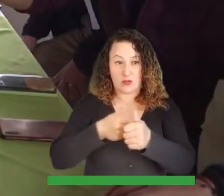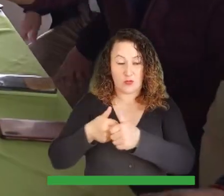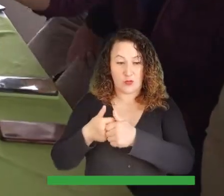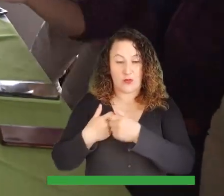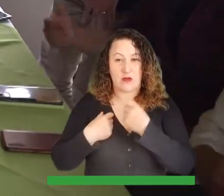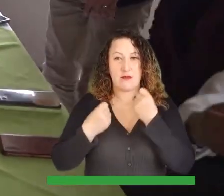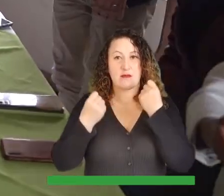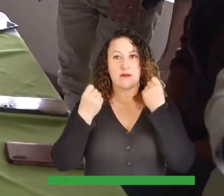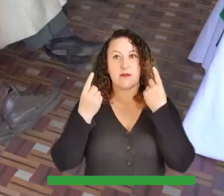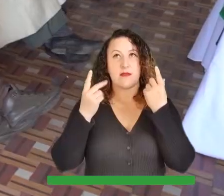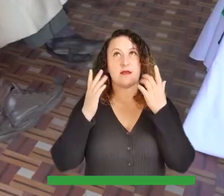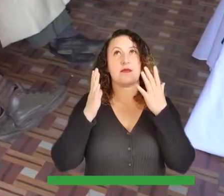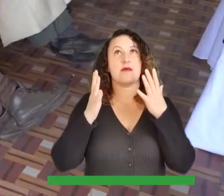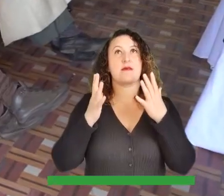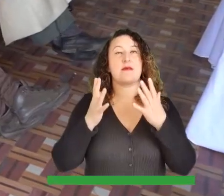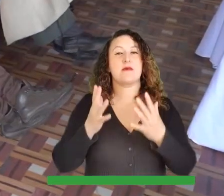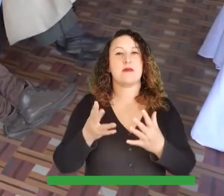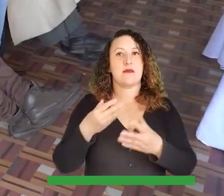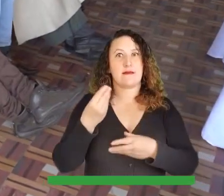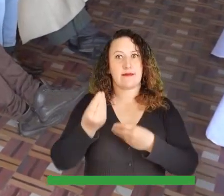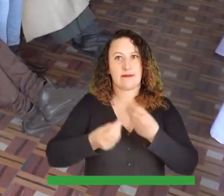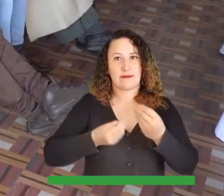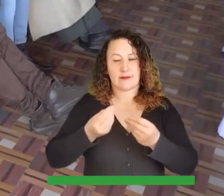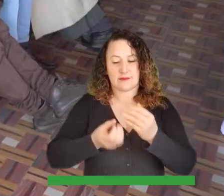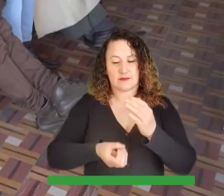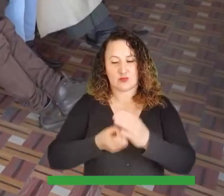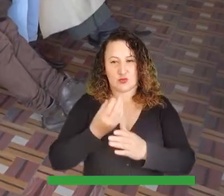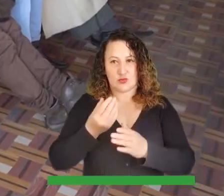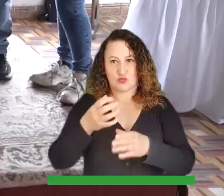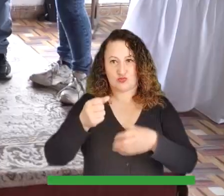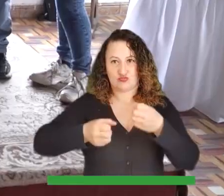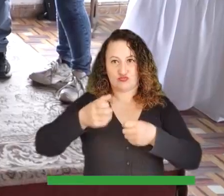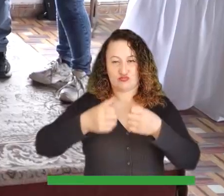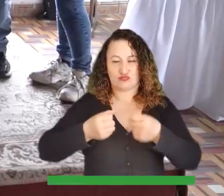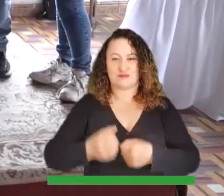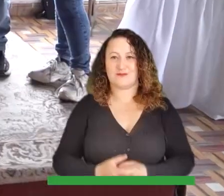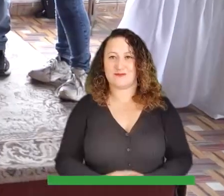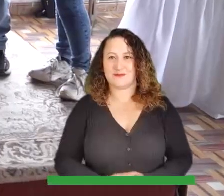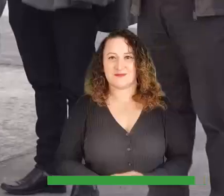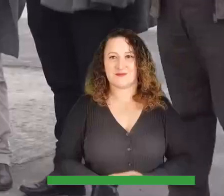podamos darnos cuenta qué es lo que tenemos que hacer con nuestro producto lácteo.